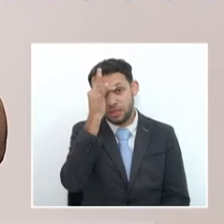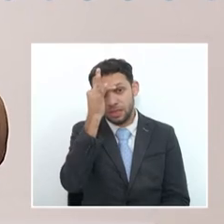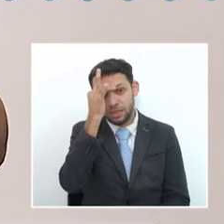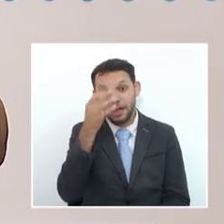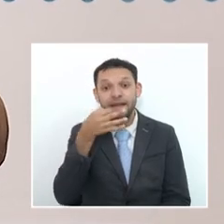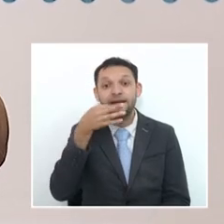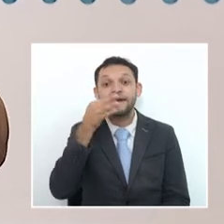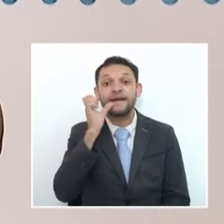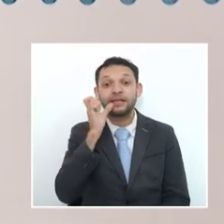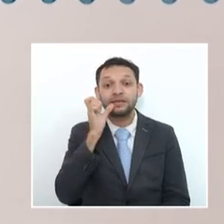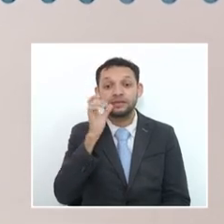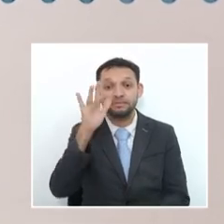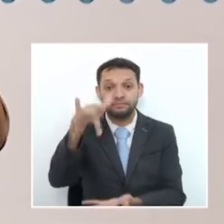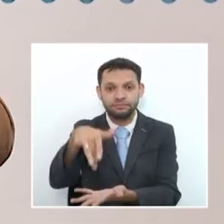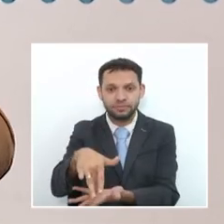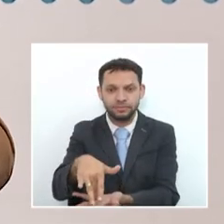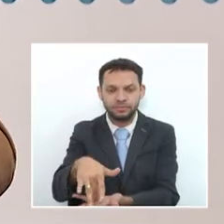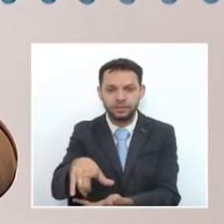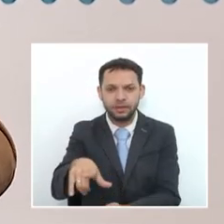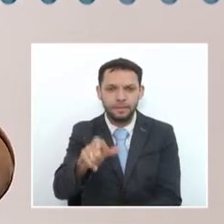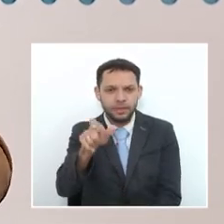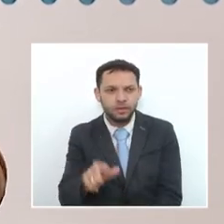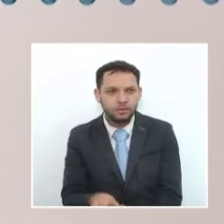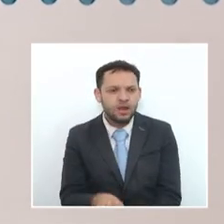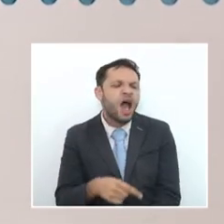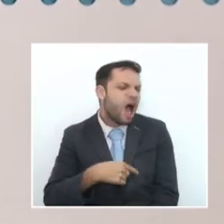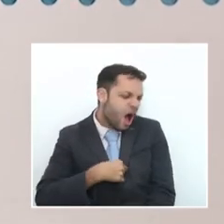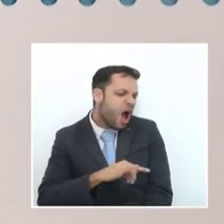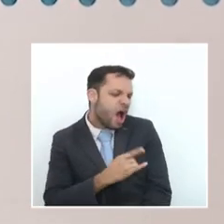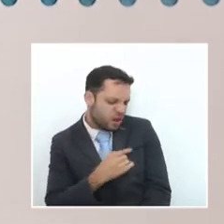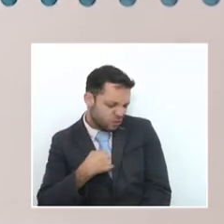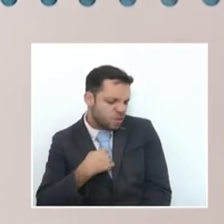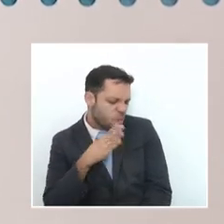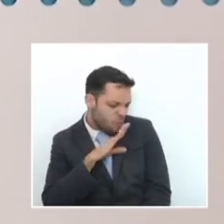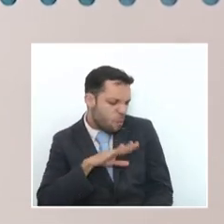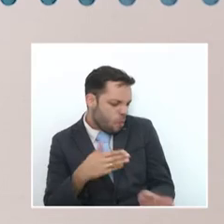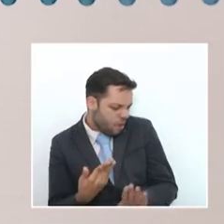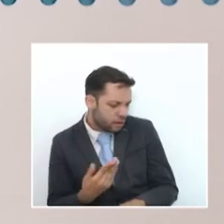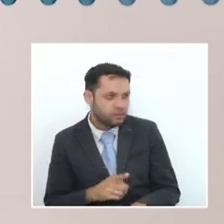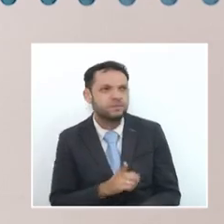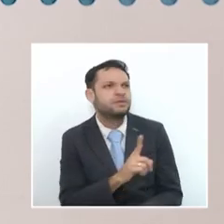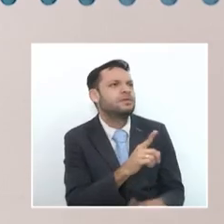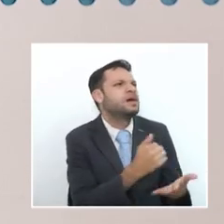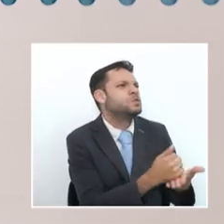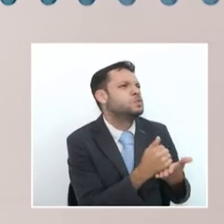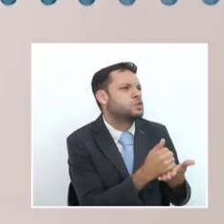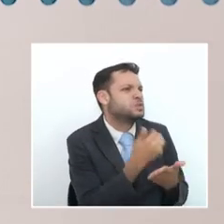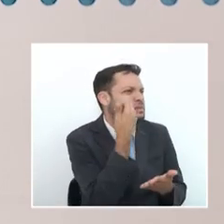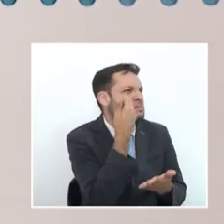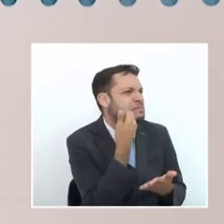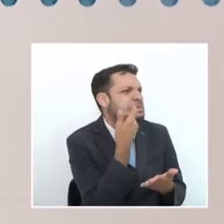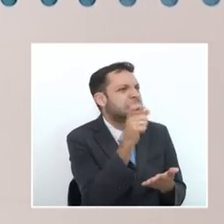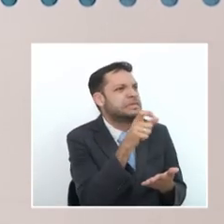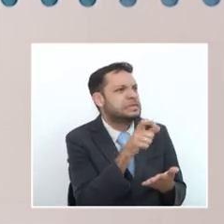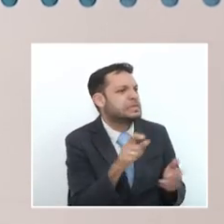a unos pacientes, la gente no está diciendo allá, ay, de algo me va a morir, hágame algo para que no me muera.